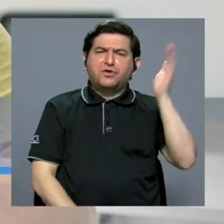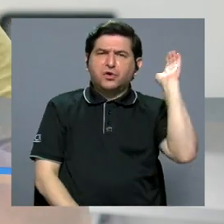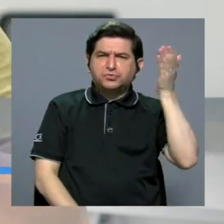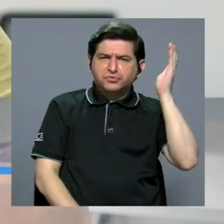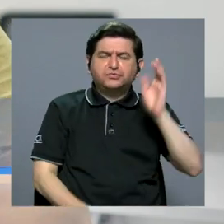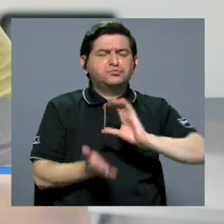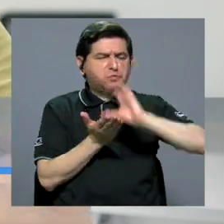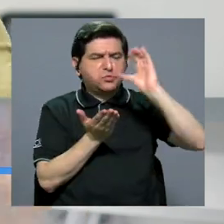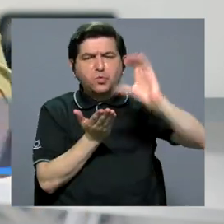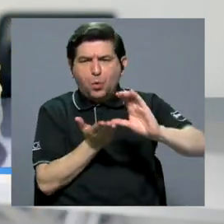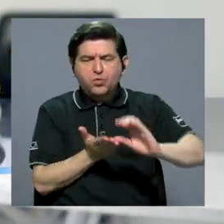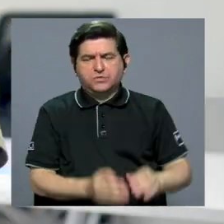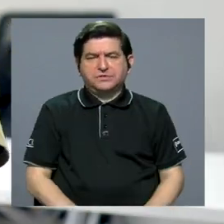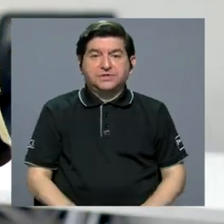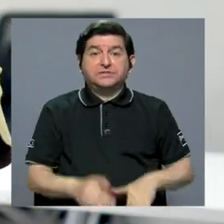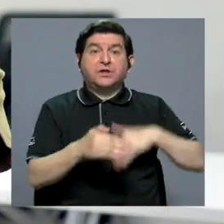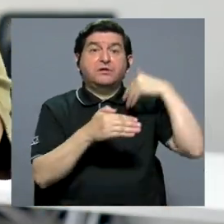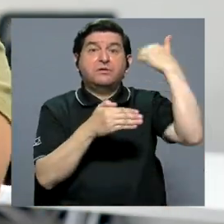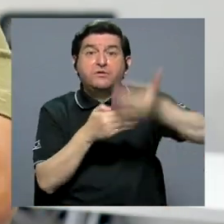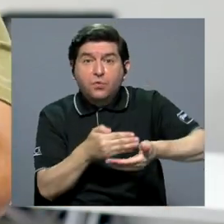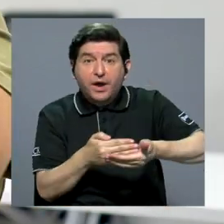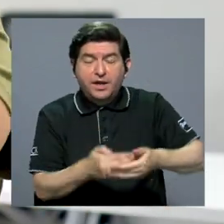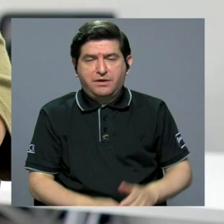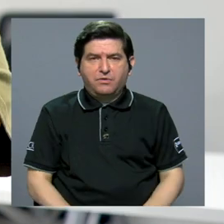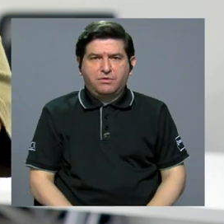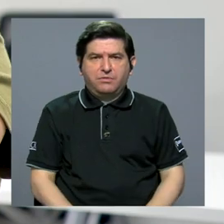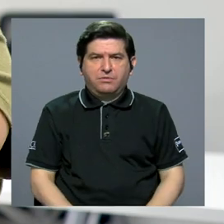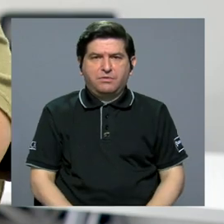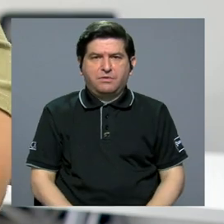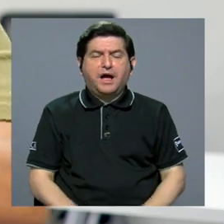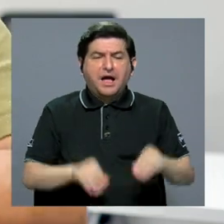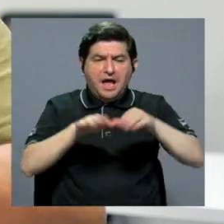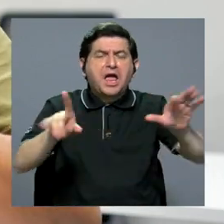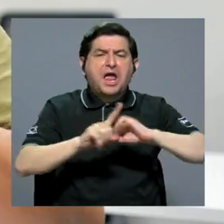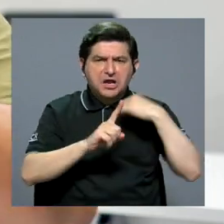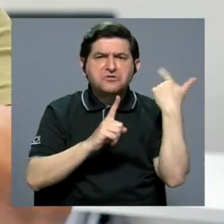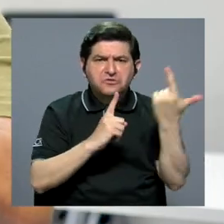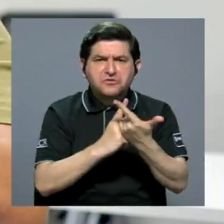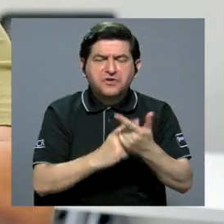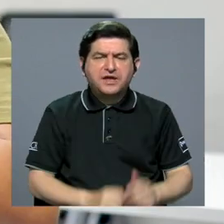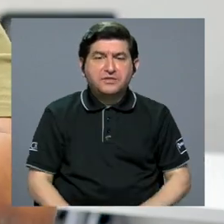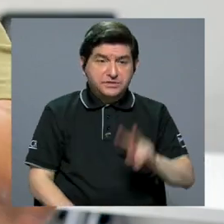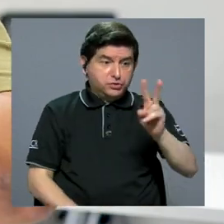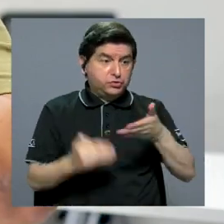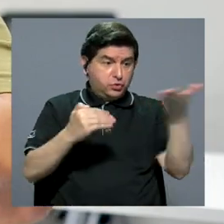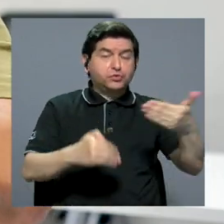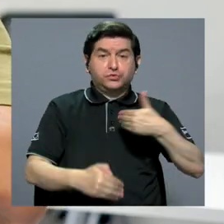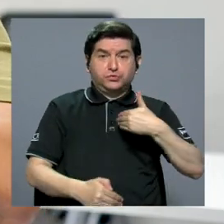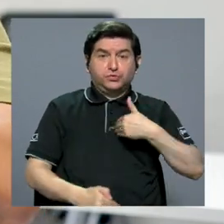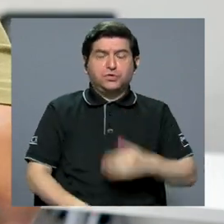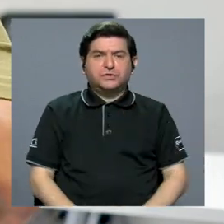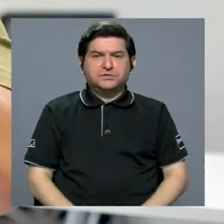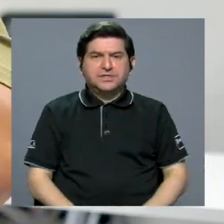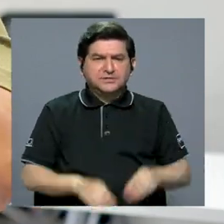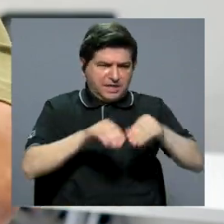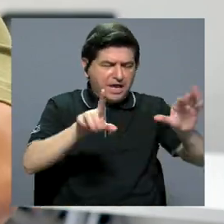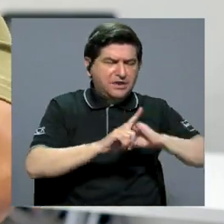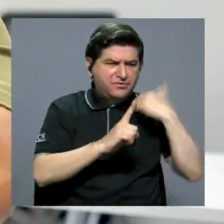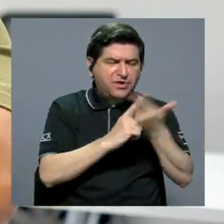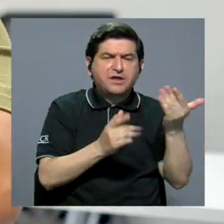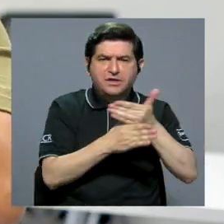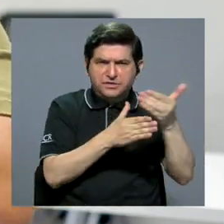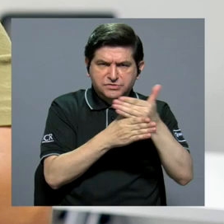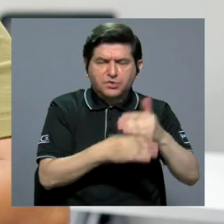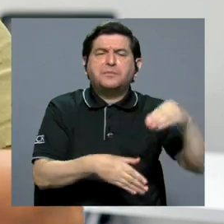charlas, cursos y este tipo. Después nos pasamos también un poquito a las redes sociales, entonces tenemos esas dos cosas: presencia en redes sociales, compartiendo